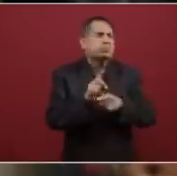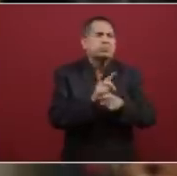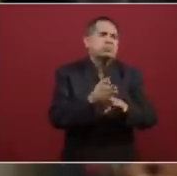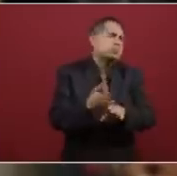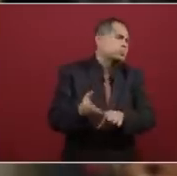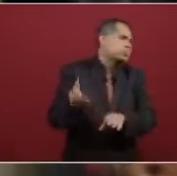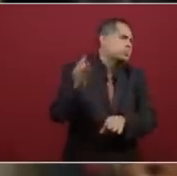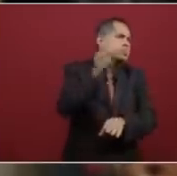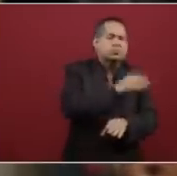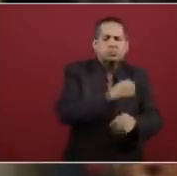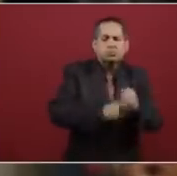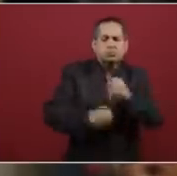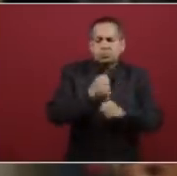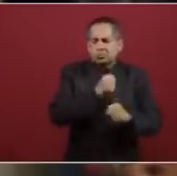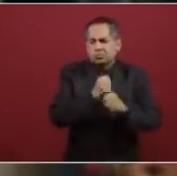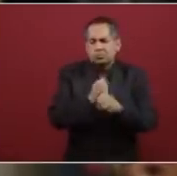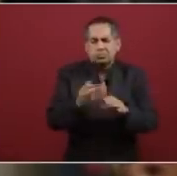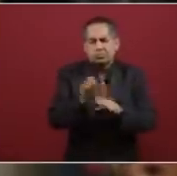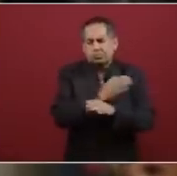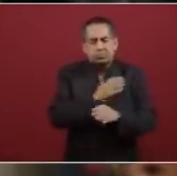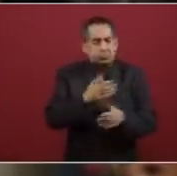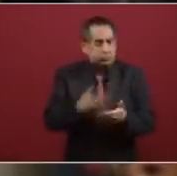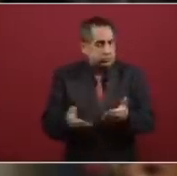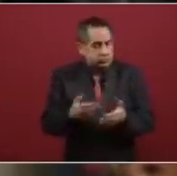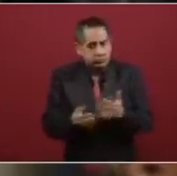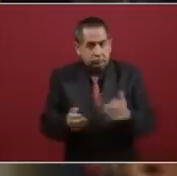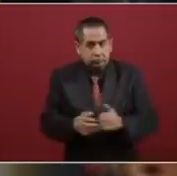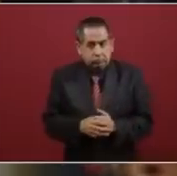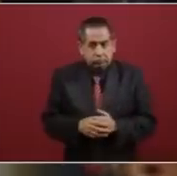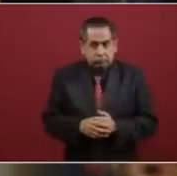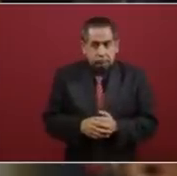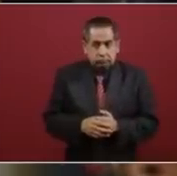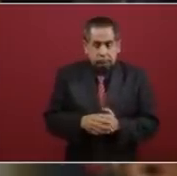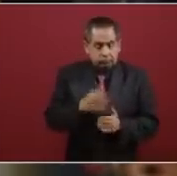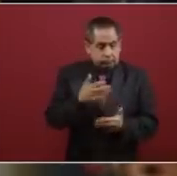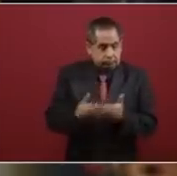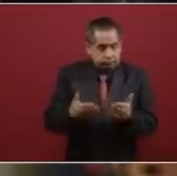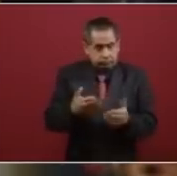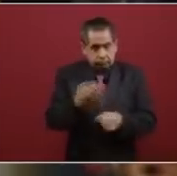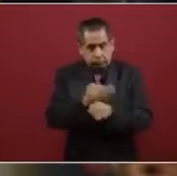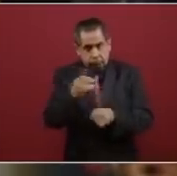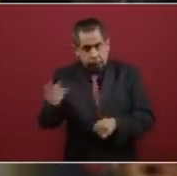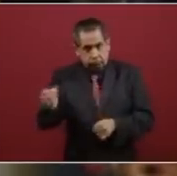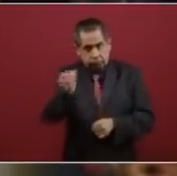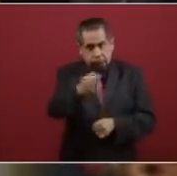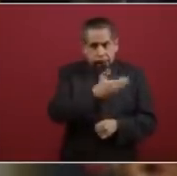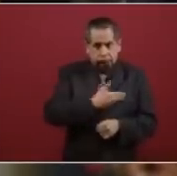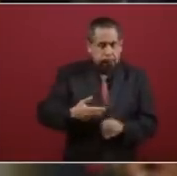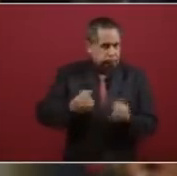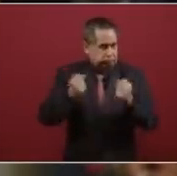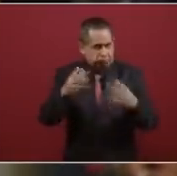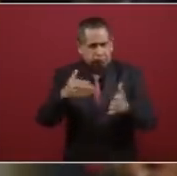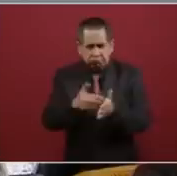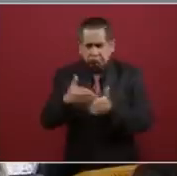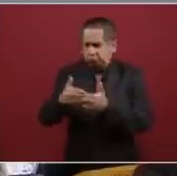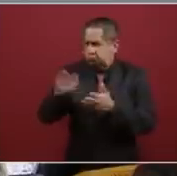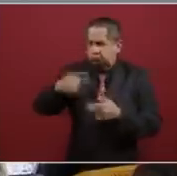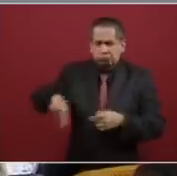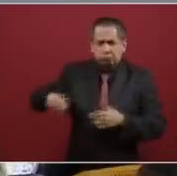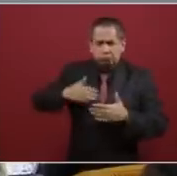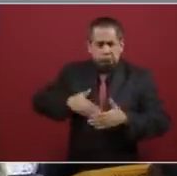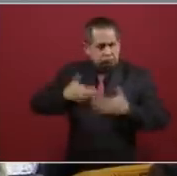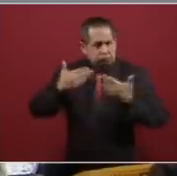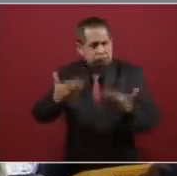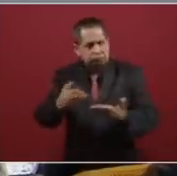tiempo y pues afortunadamente ya lo tenemos en la presidencia y millones de personas han puesto su fe,